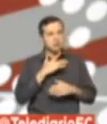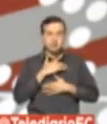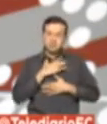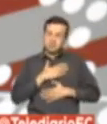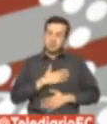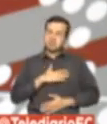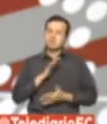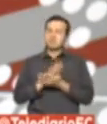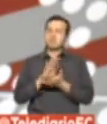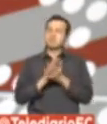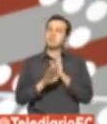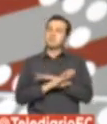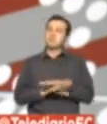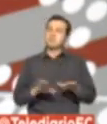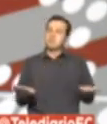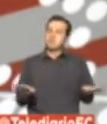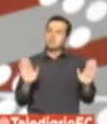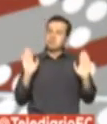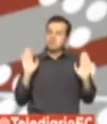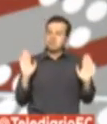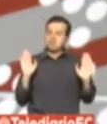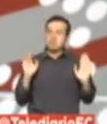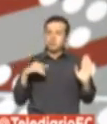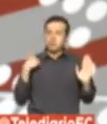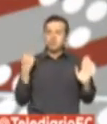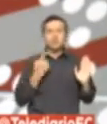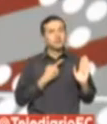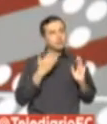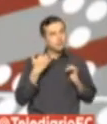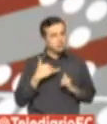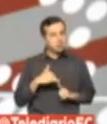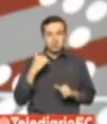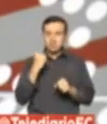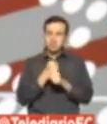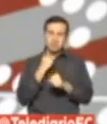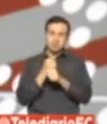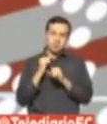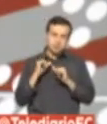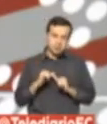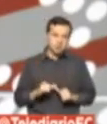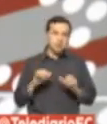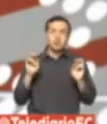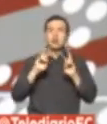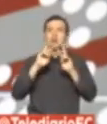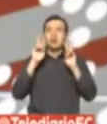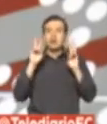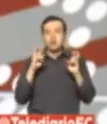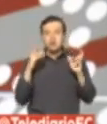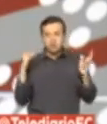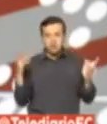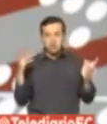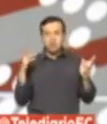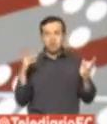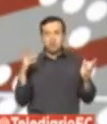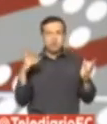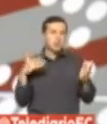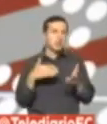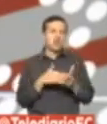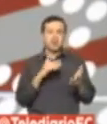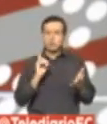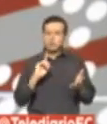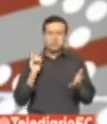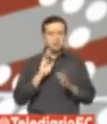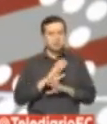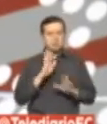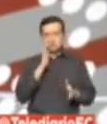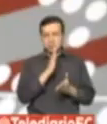tranquilo, y por encima de aquello nosotros continuamos trabajando. El tema no es ahora ponerle más leña al juego. Los